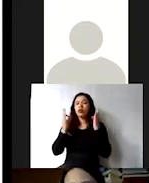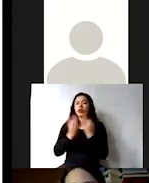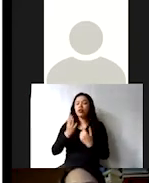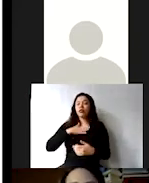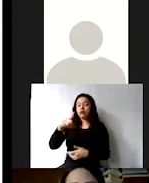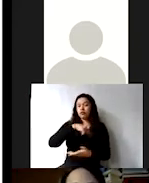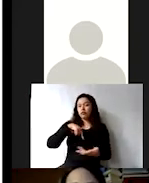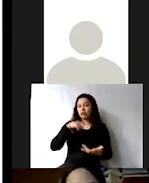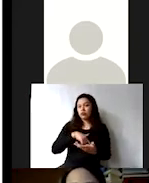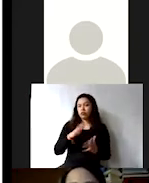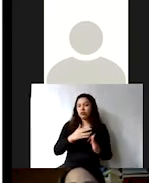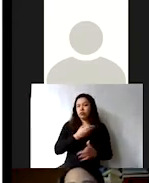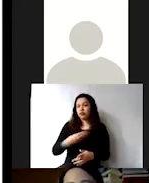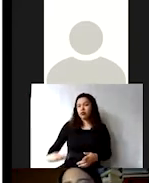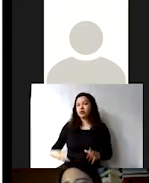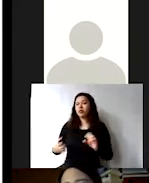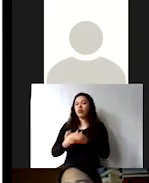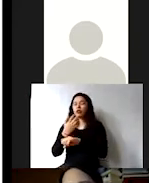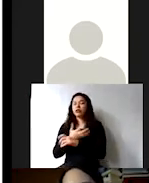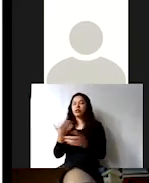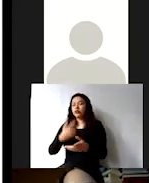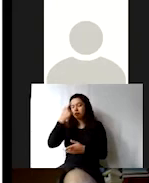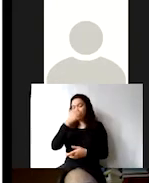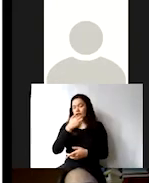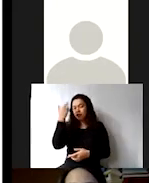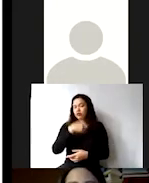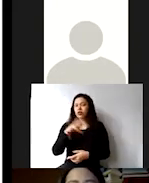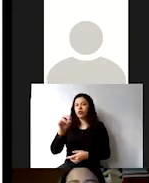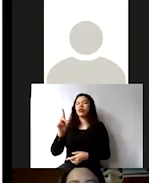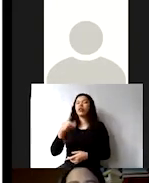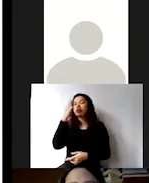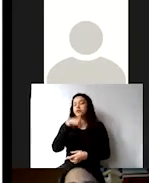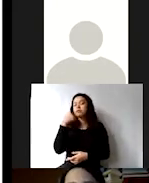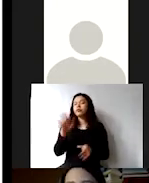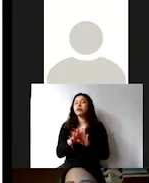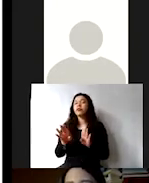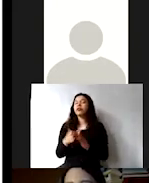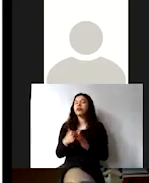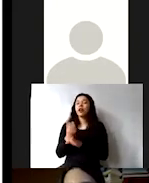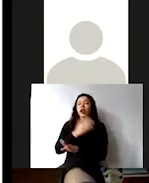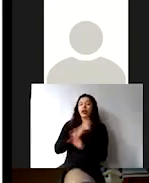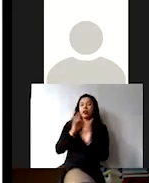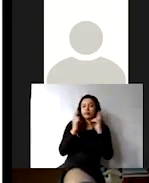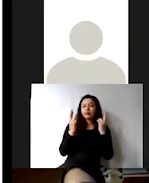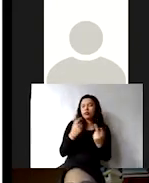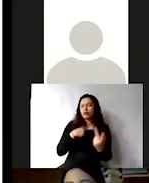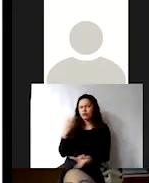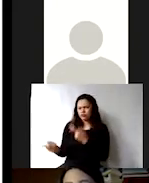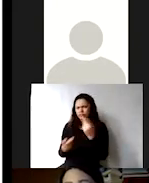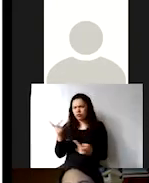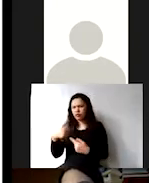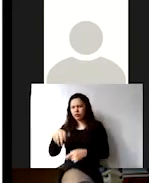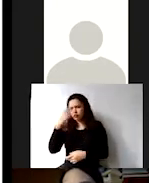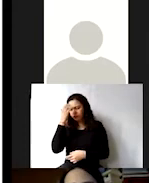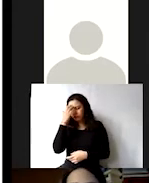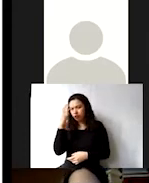localidad, ya sea el municipio o estado, que hacen esta revisión formal de los ODS. La sesión pasada a algunos les preguntaba que si conocían de